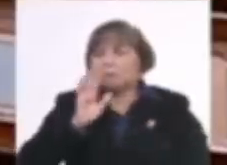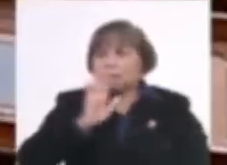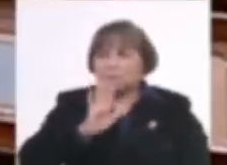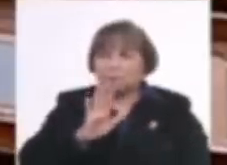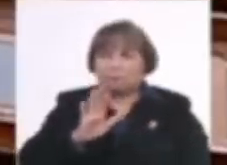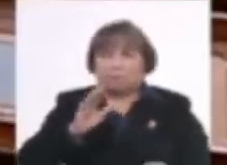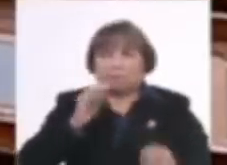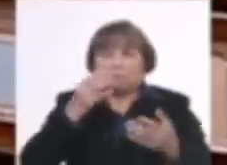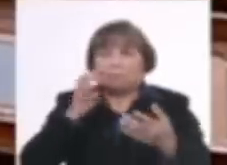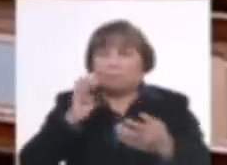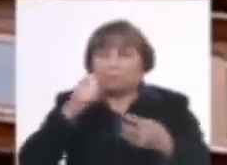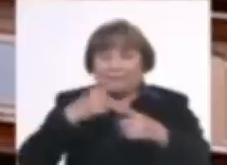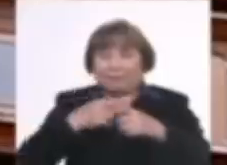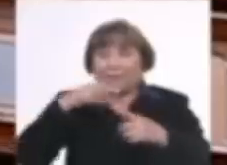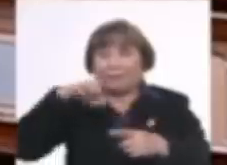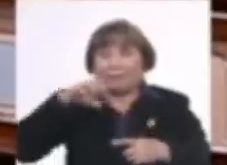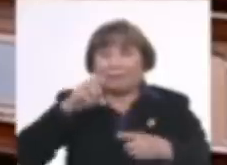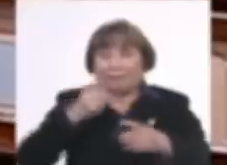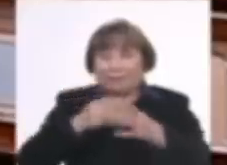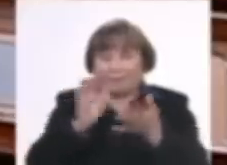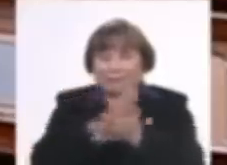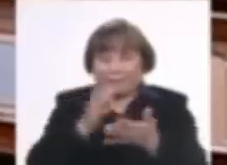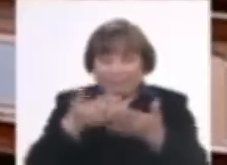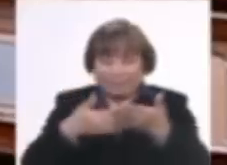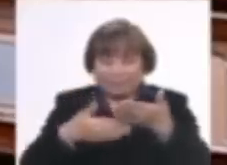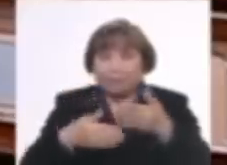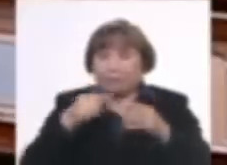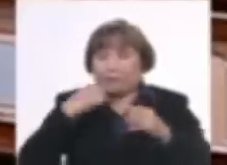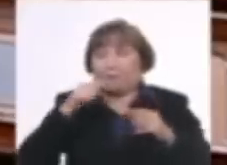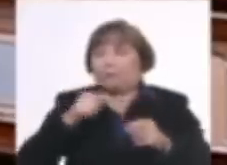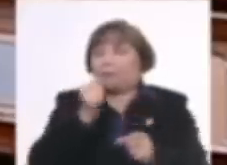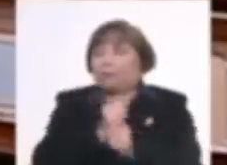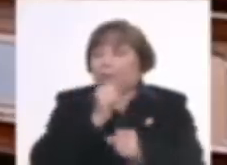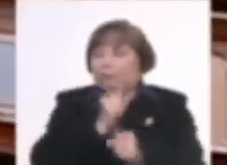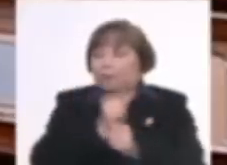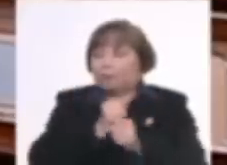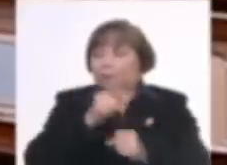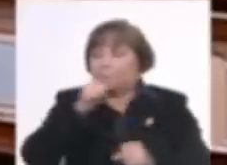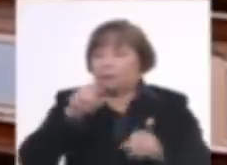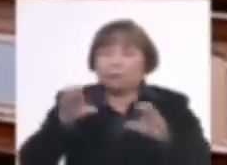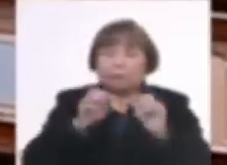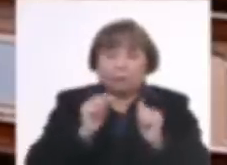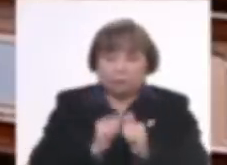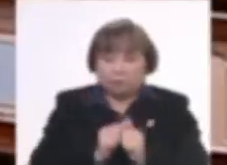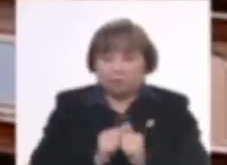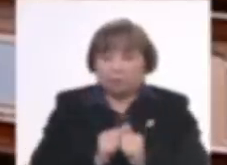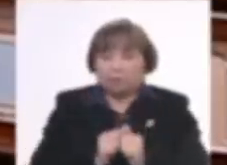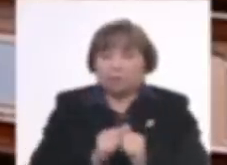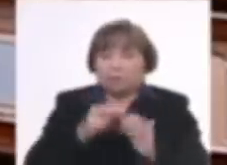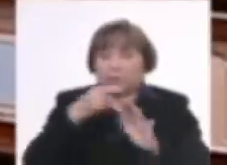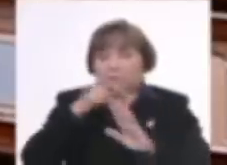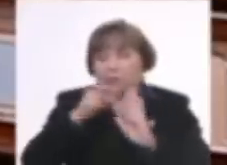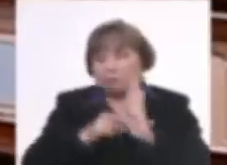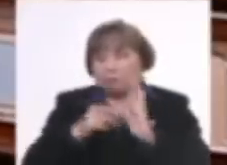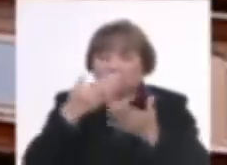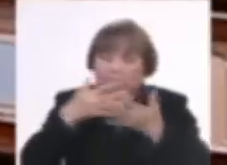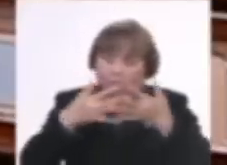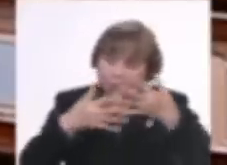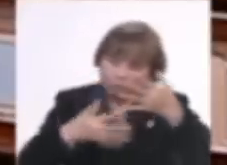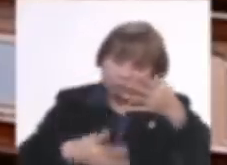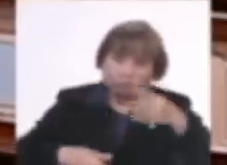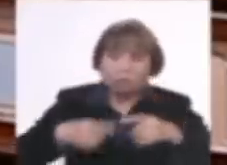ese expediente, digamos, eso, ese trabajo para el que fue a hacer el padrón, etcétera,